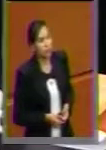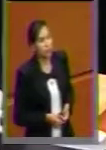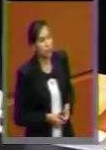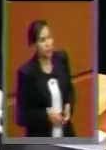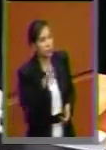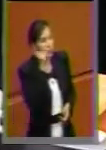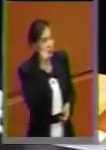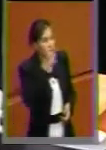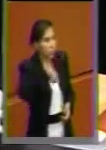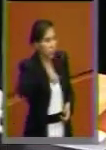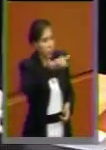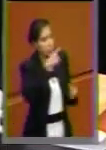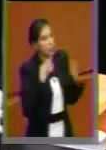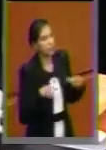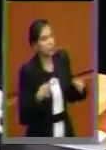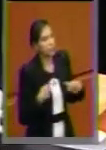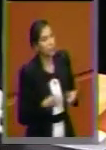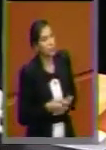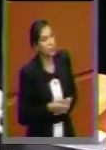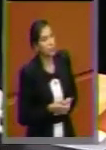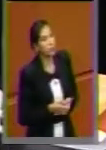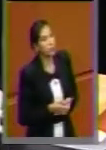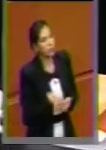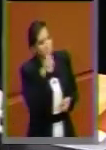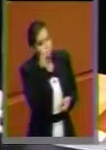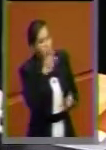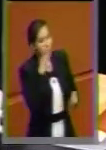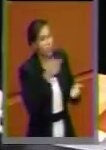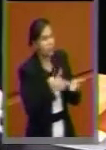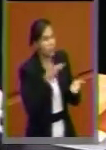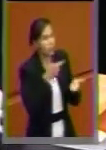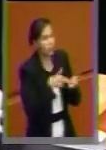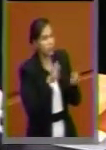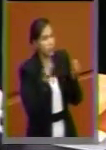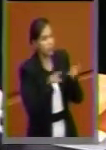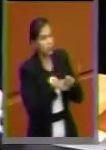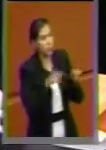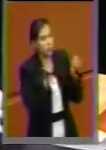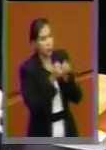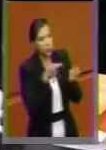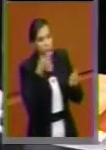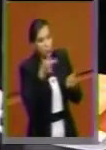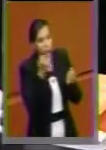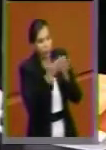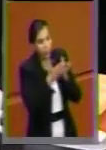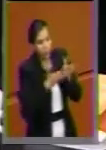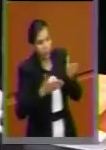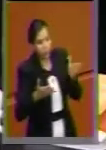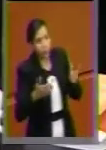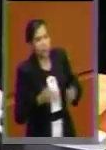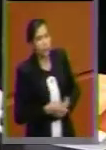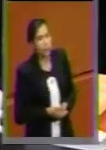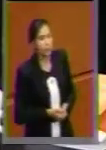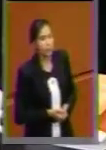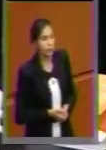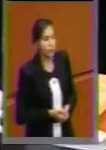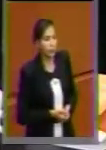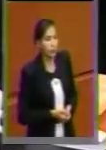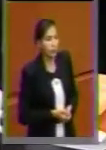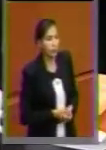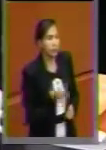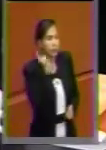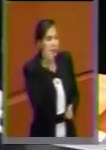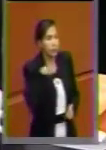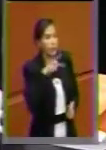invitaría para no redundarán todo lo que hace mi hijo y lo que estaríamos aquí preparado mismo todos